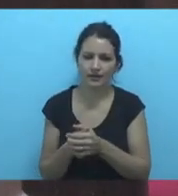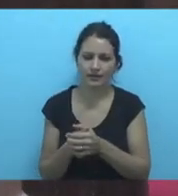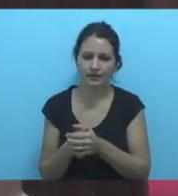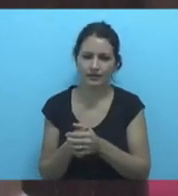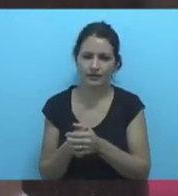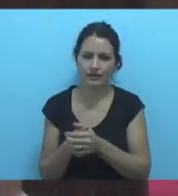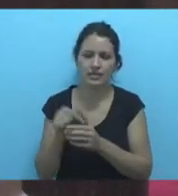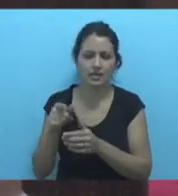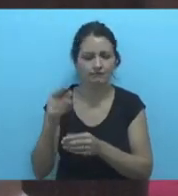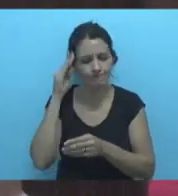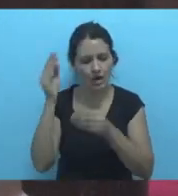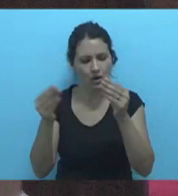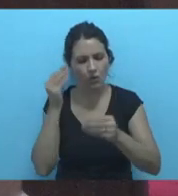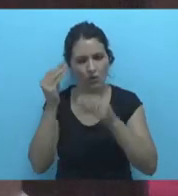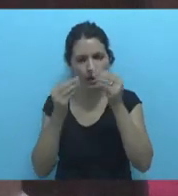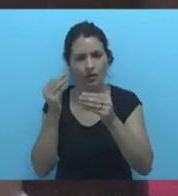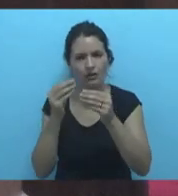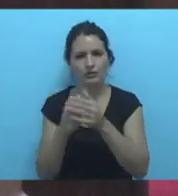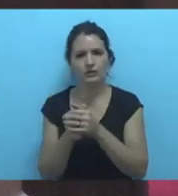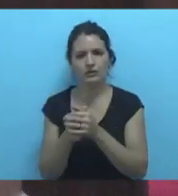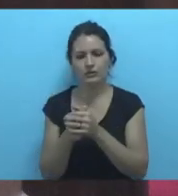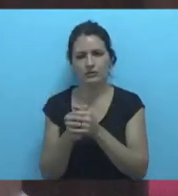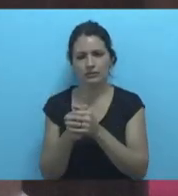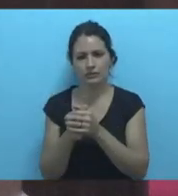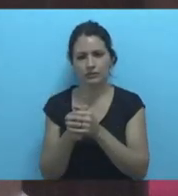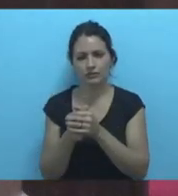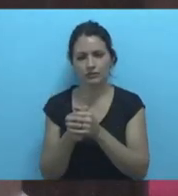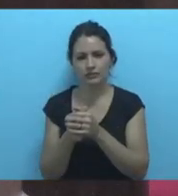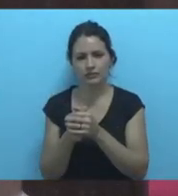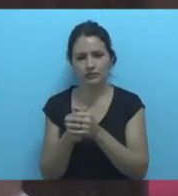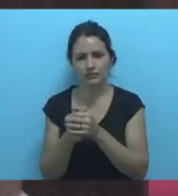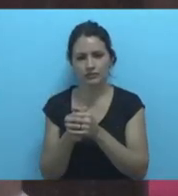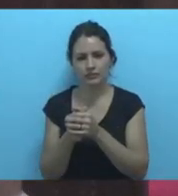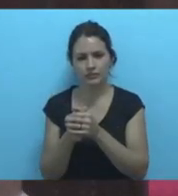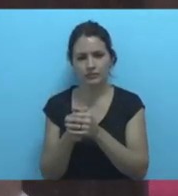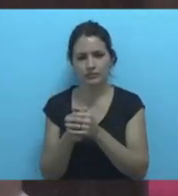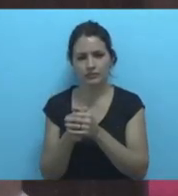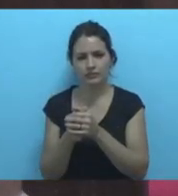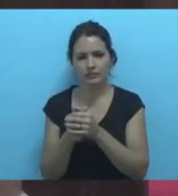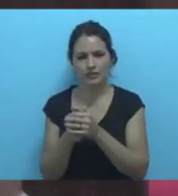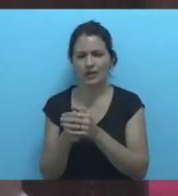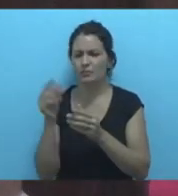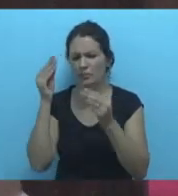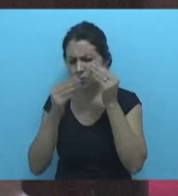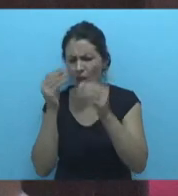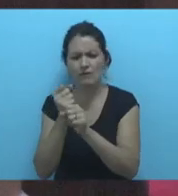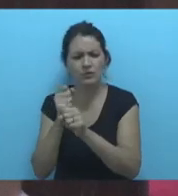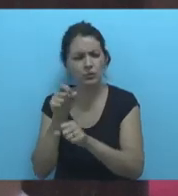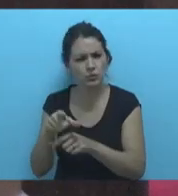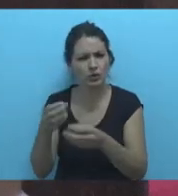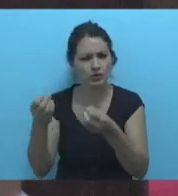muy absolutamente preocupada por todo lo que hacía y por cada una de las funciones que les tocaba desarrollar en